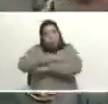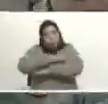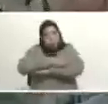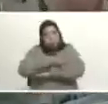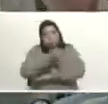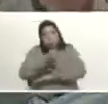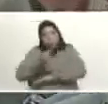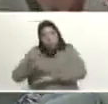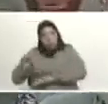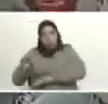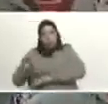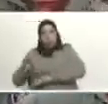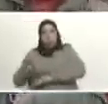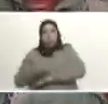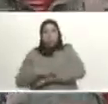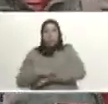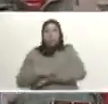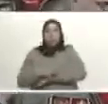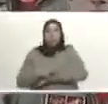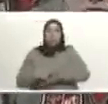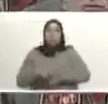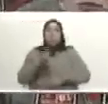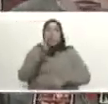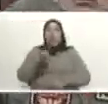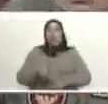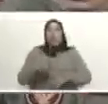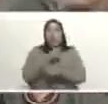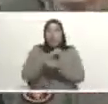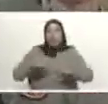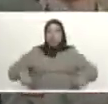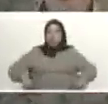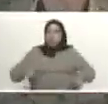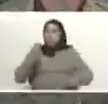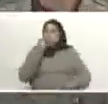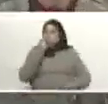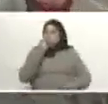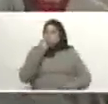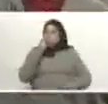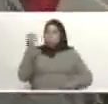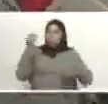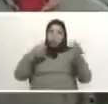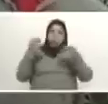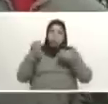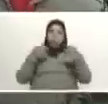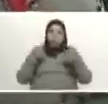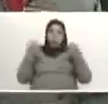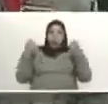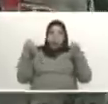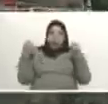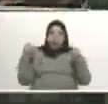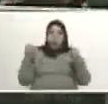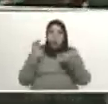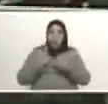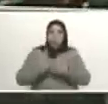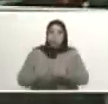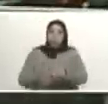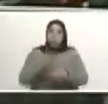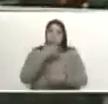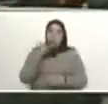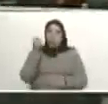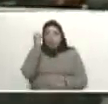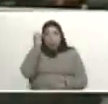eficaz, para que la Guardia Nacional Bolivariana cada vez se emplee con mayor